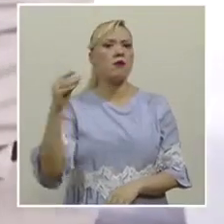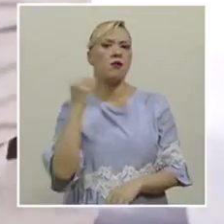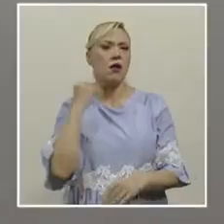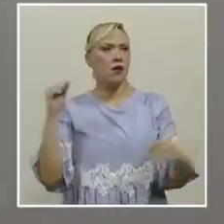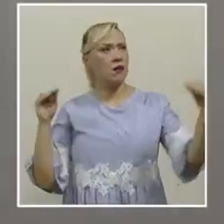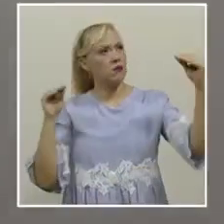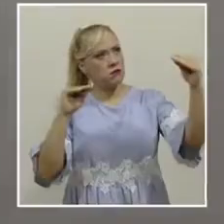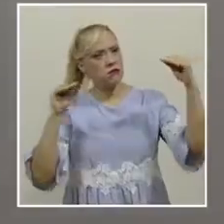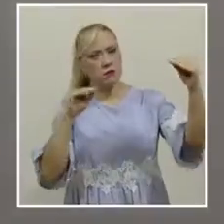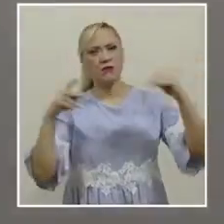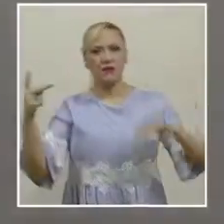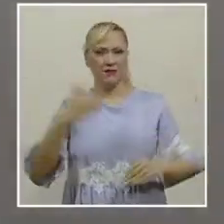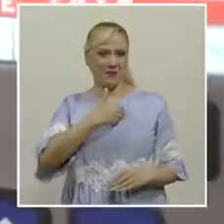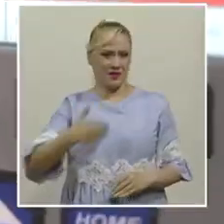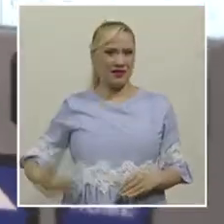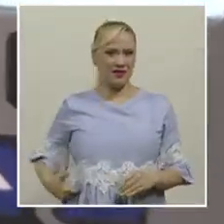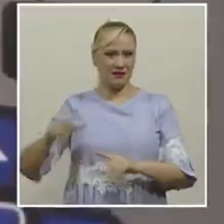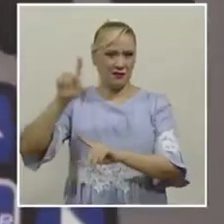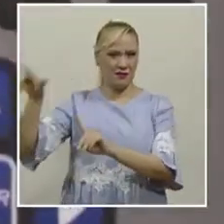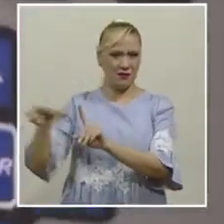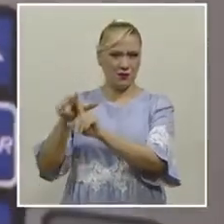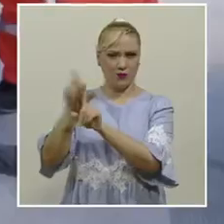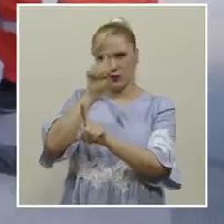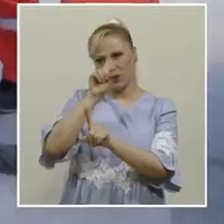del Ejecutivo Federal en contra de las